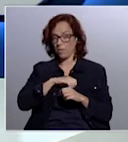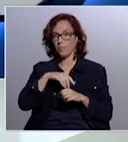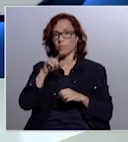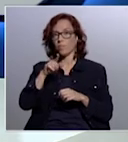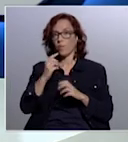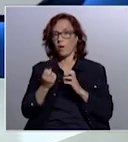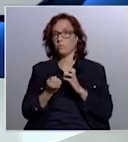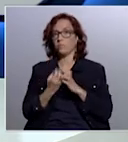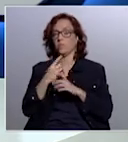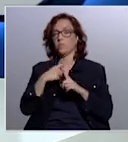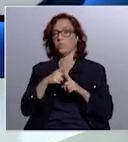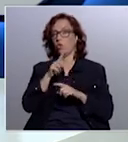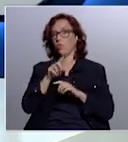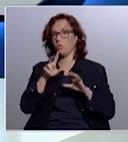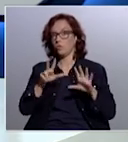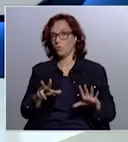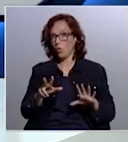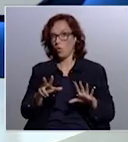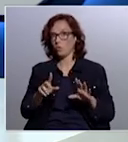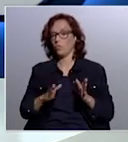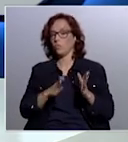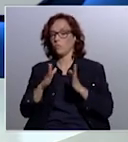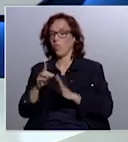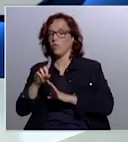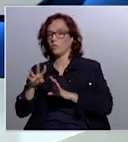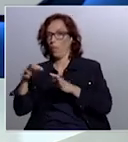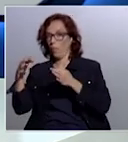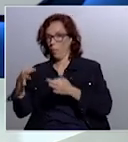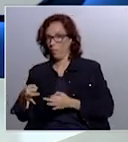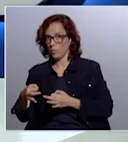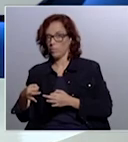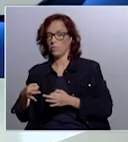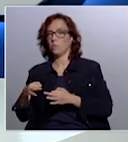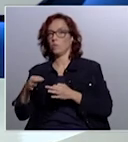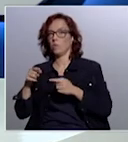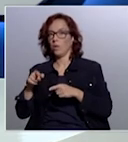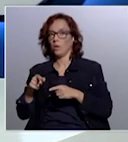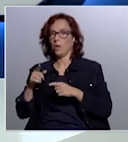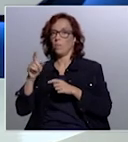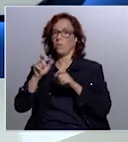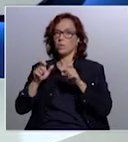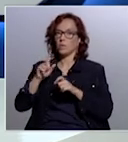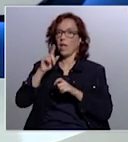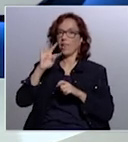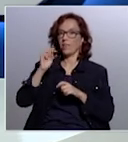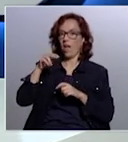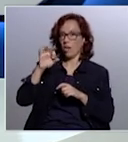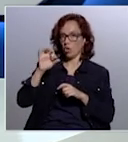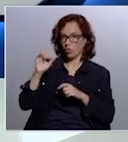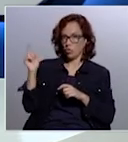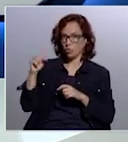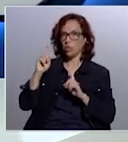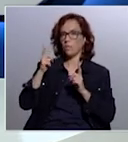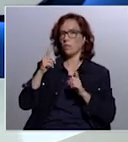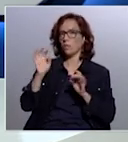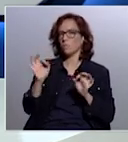flamenco que nace en el siglo 18 se configura en el siglo 19 y que concita a inmigrantes a gitanos pero que también tienen música